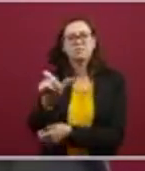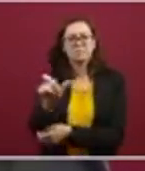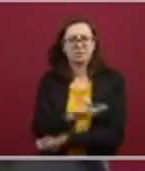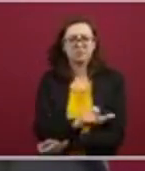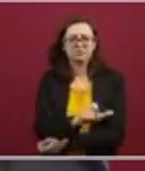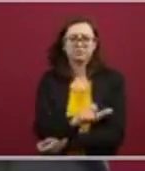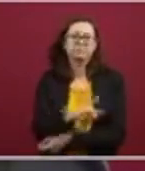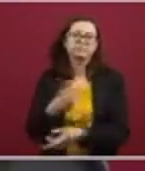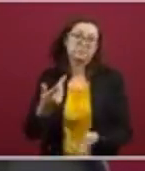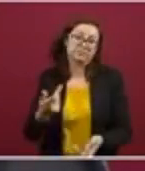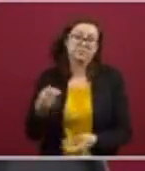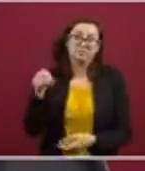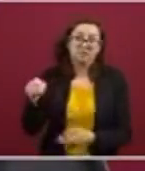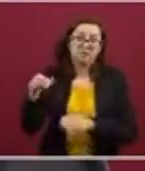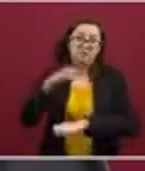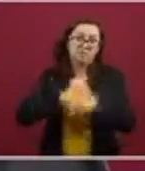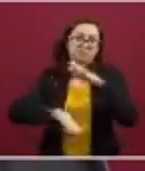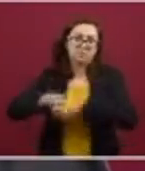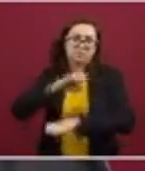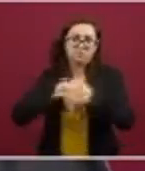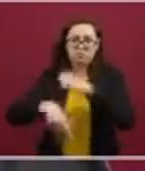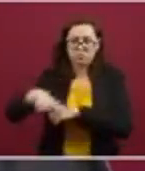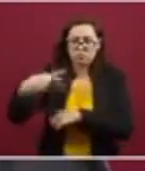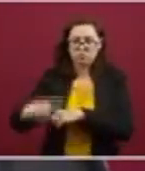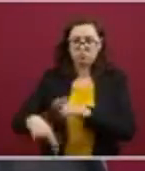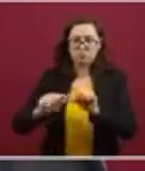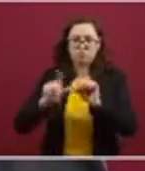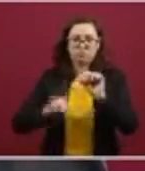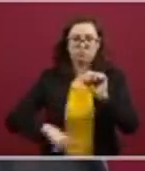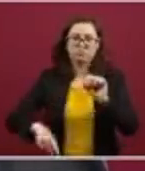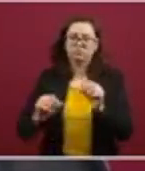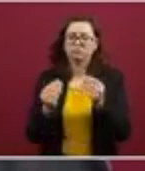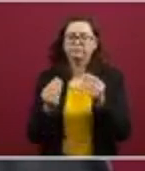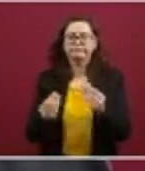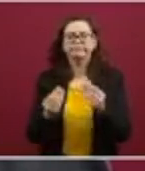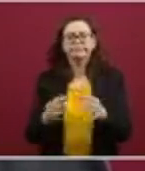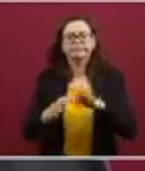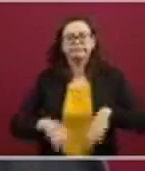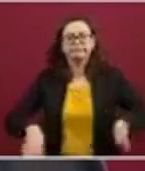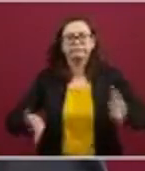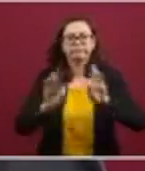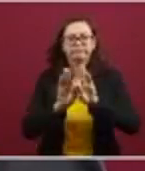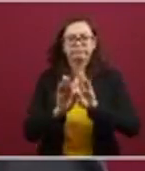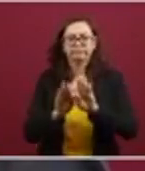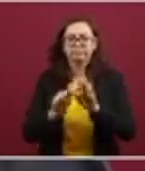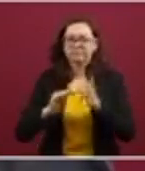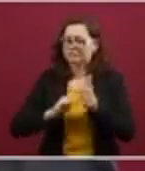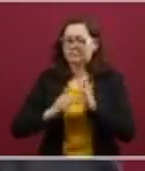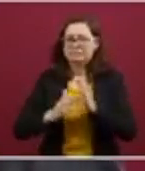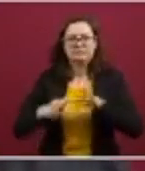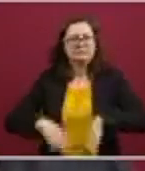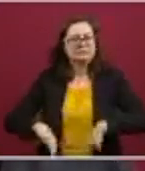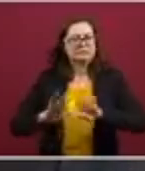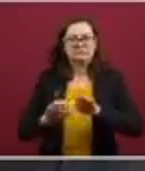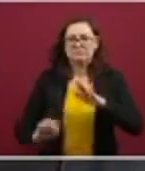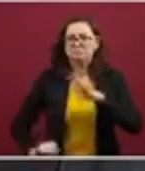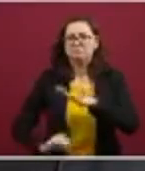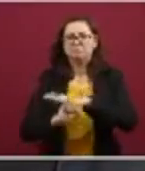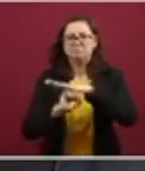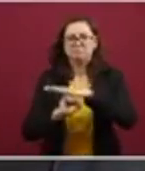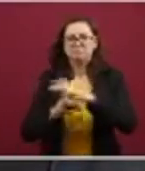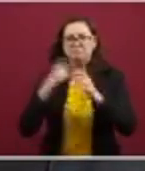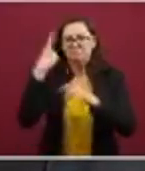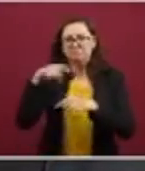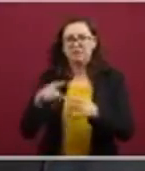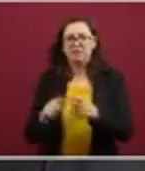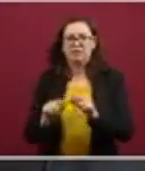El presidente Andrés Manuel López Obrador anunció un acuerdo para un refinanciamiento de Petróleos Mexicanos y firmó un decreto para reducir su carga